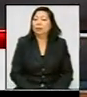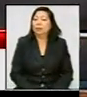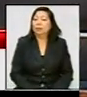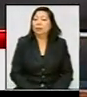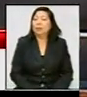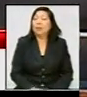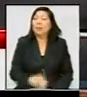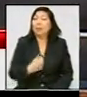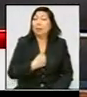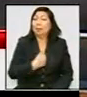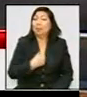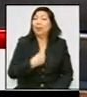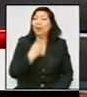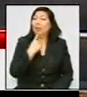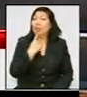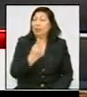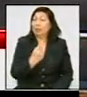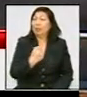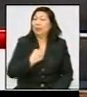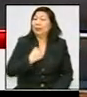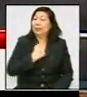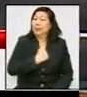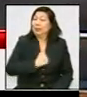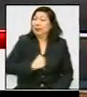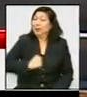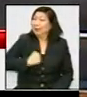para mí quiero expresarle realmente mi indignación